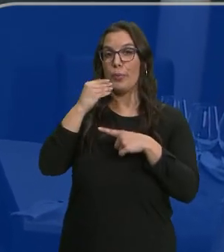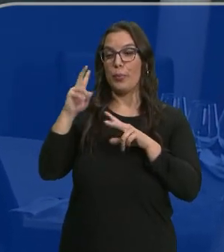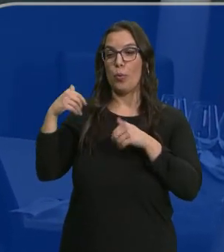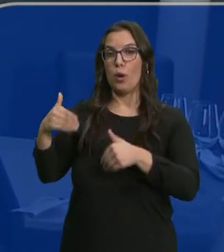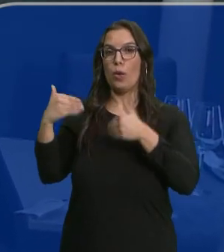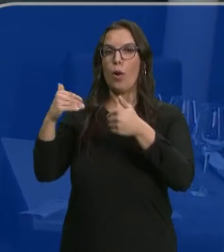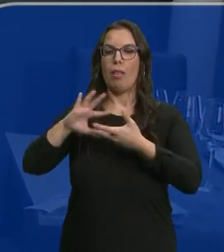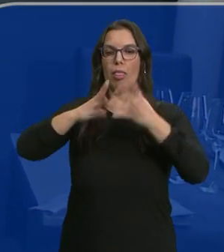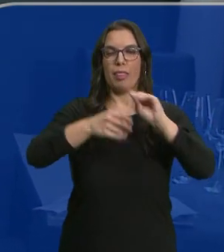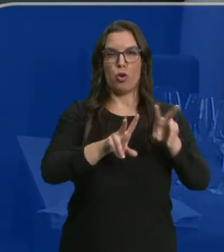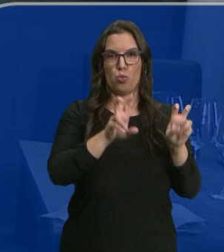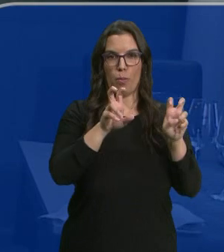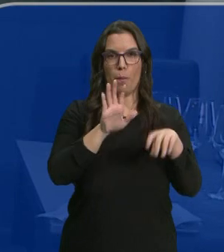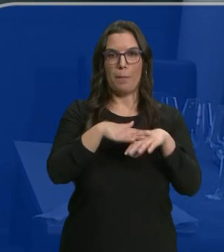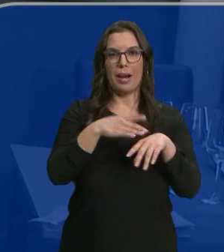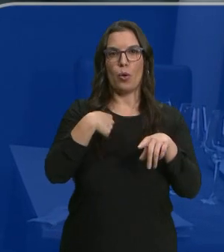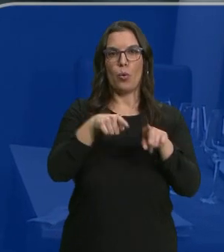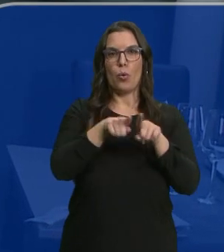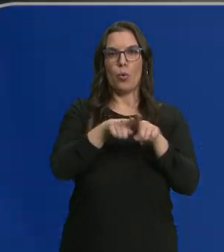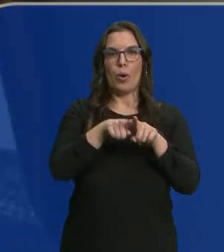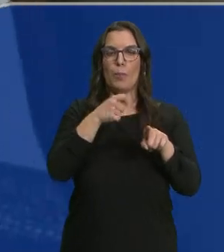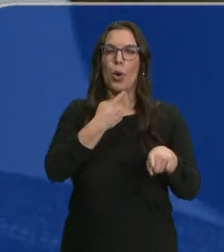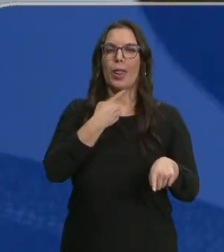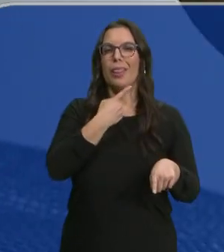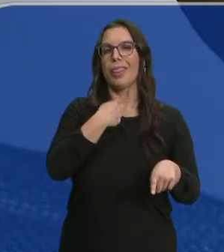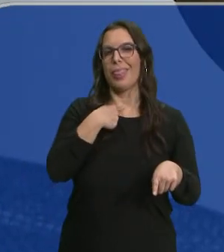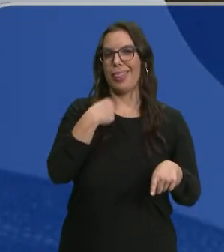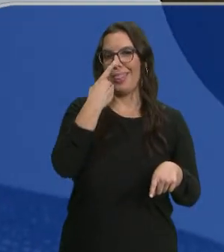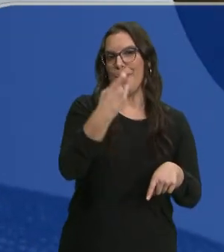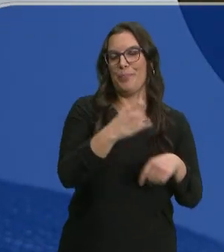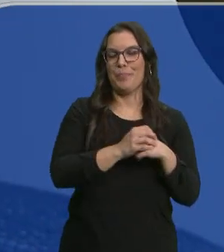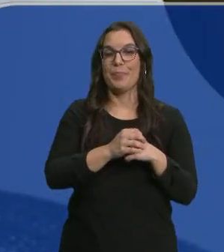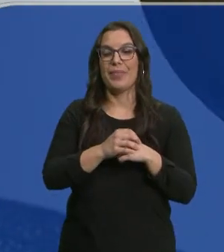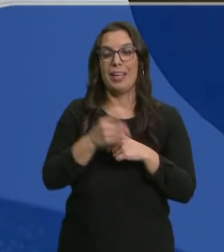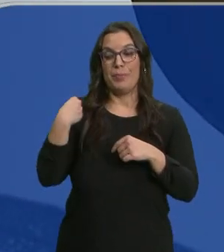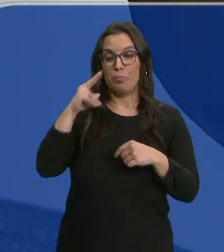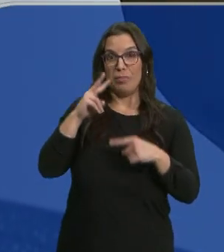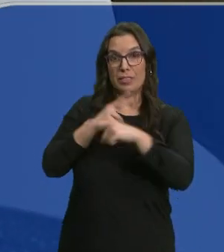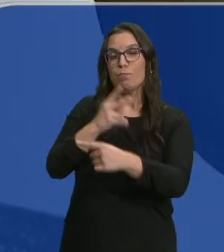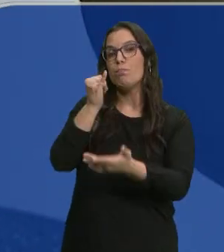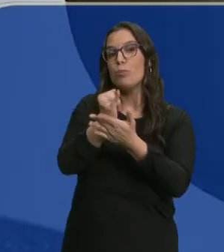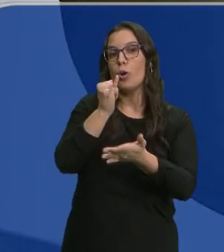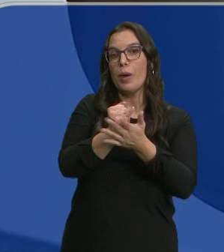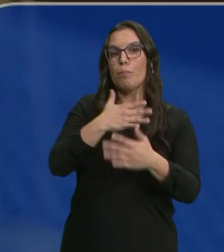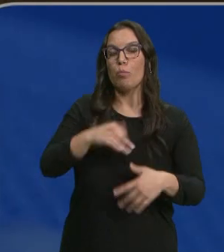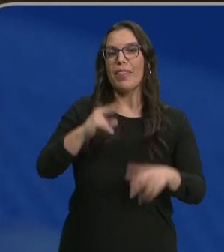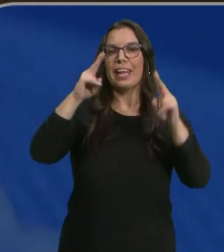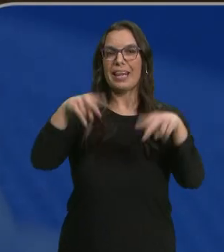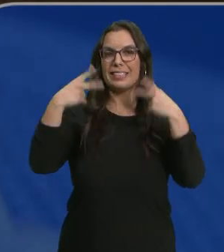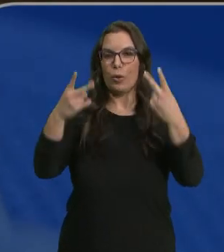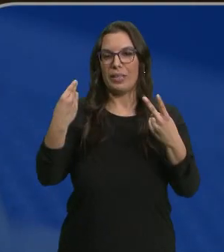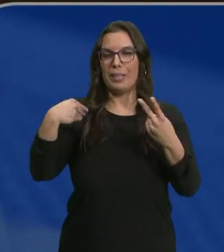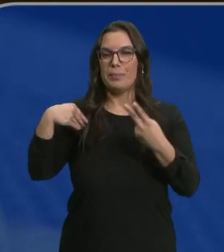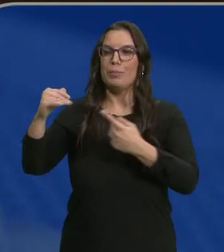comensales para que eso genere una pequeña adicción. Estas arquitecturas gastronómicas se pueden degustar en los restaurantes